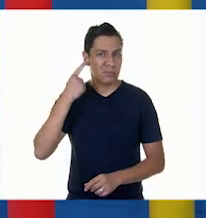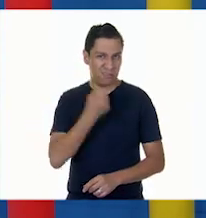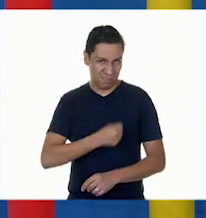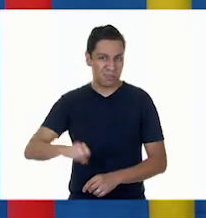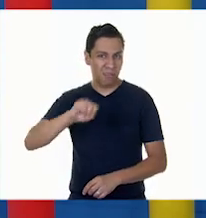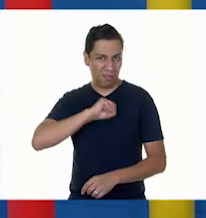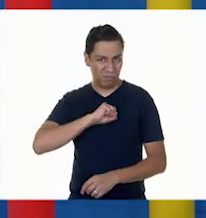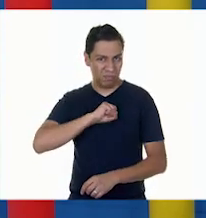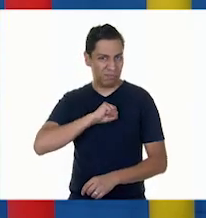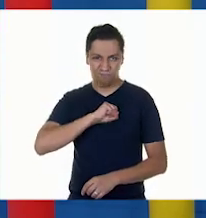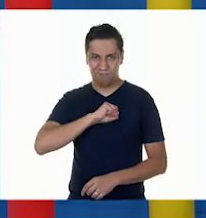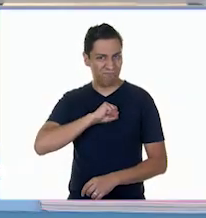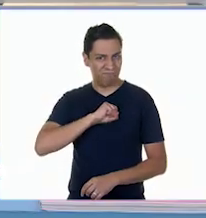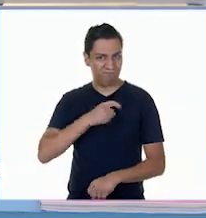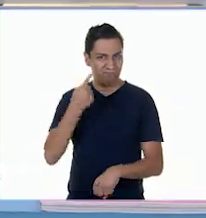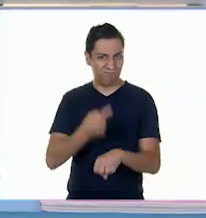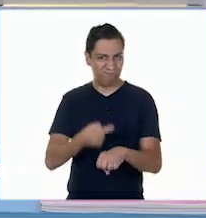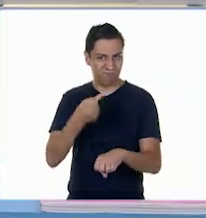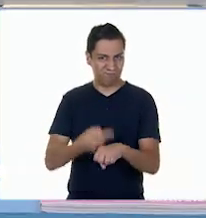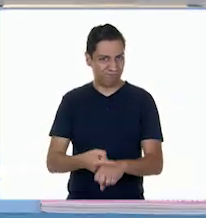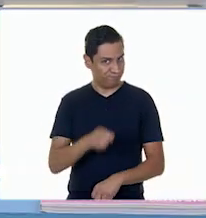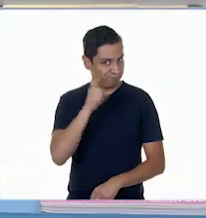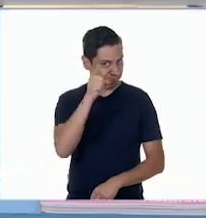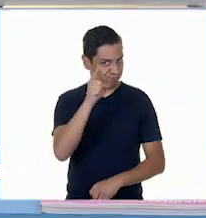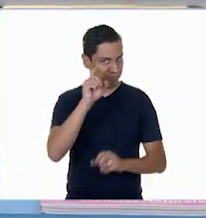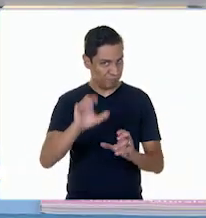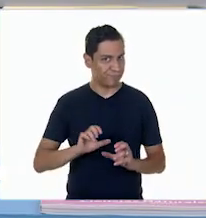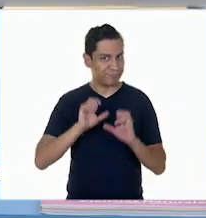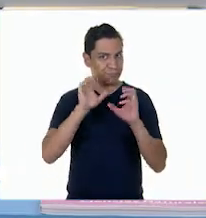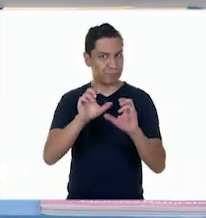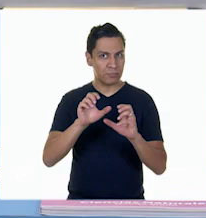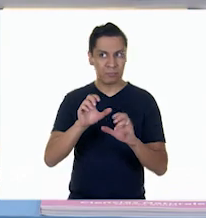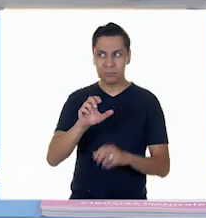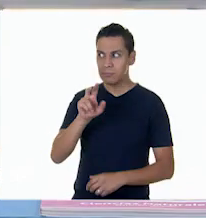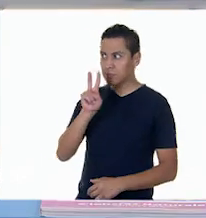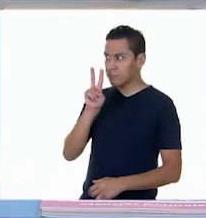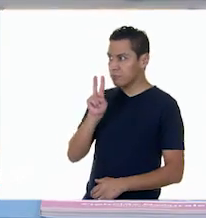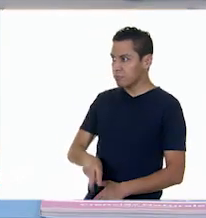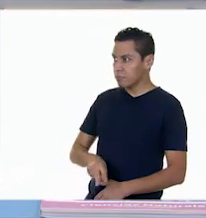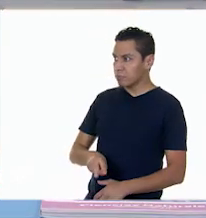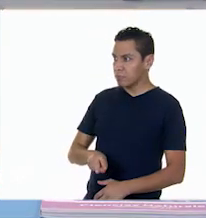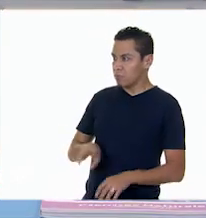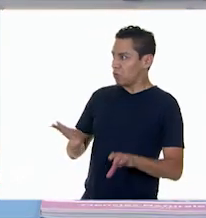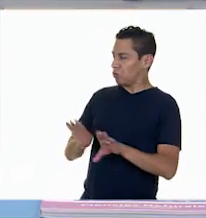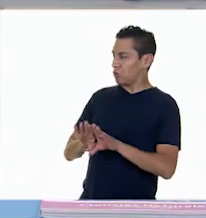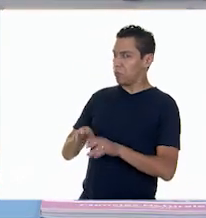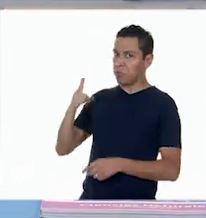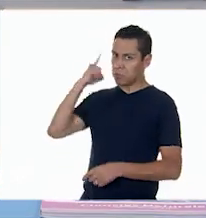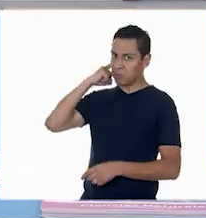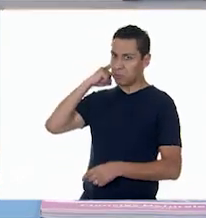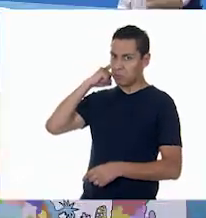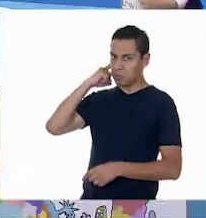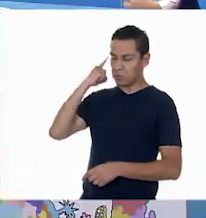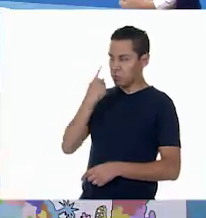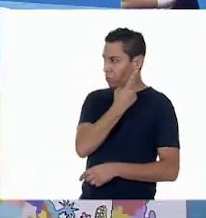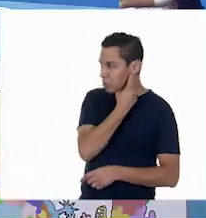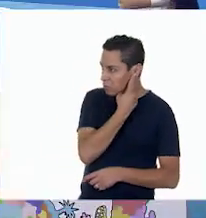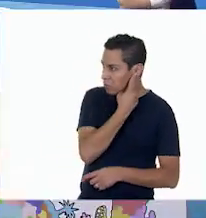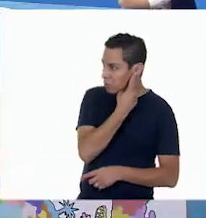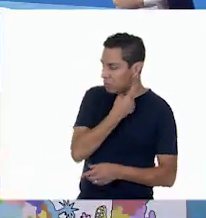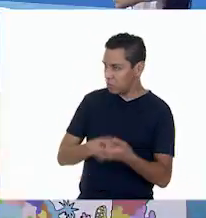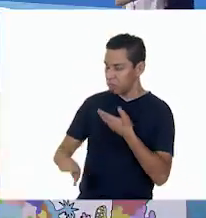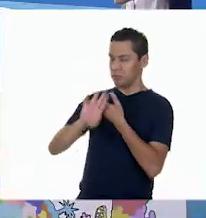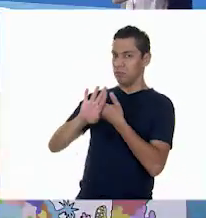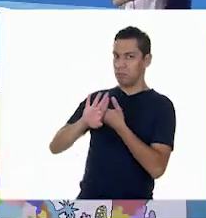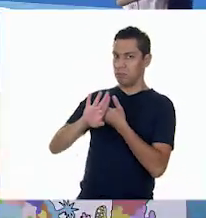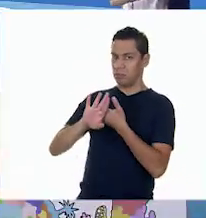afectarnos. ¡Ay, no! ¿De verdad? ¡Ay, no! ¿Sí? ¡Mis oídos! ¿Cómo? ¿Cómo? Sí, pues te explico.